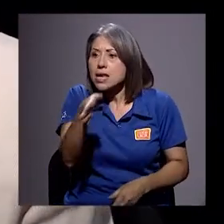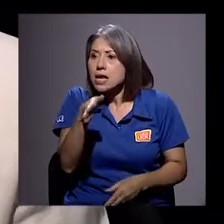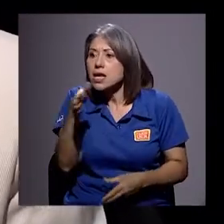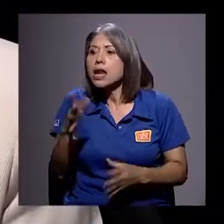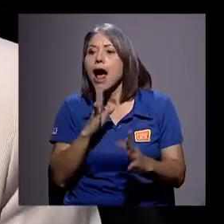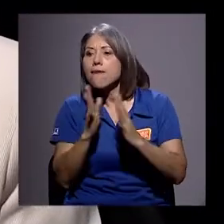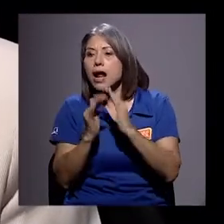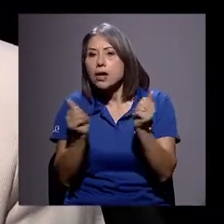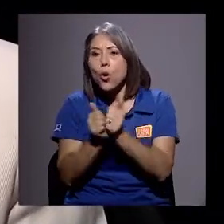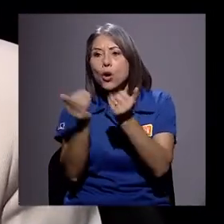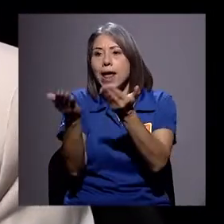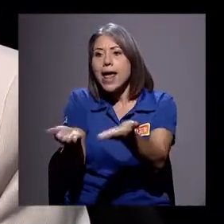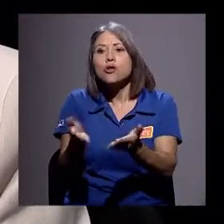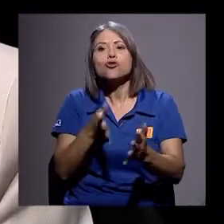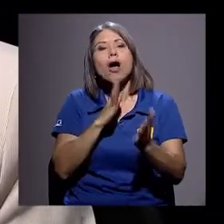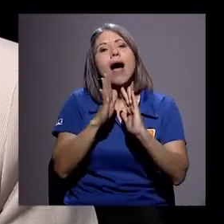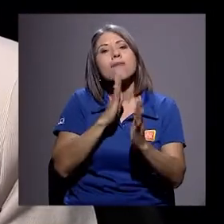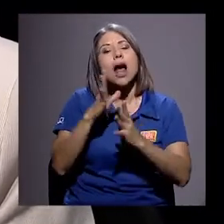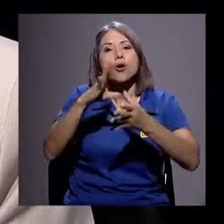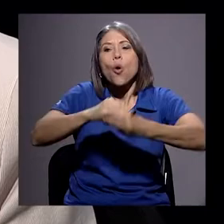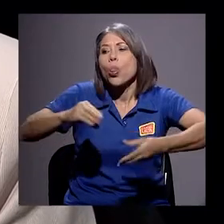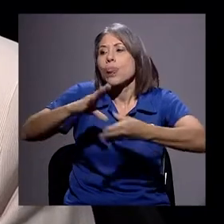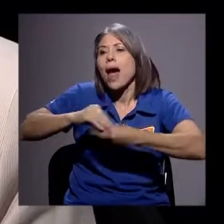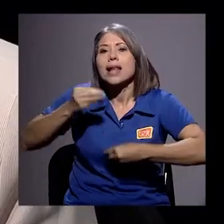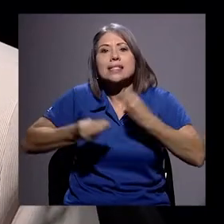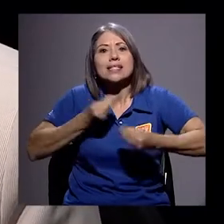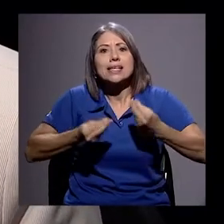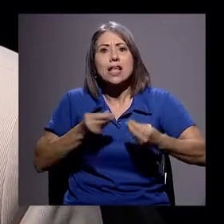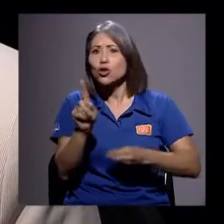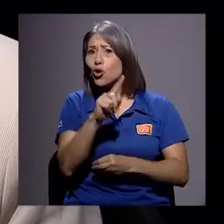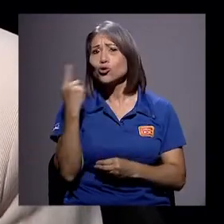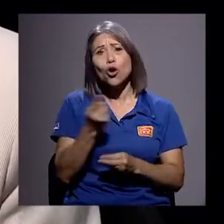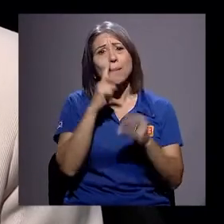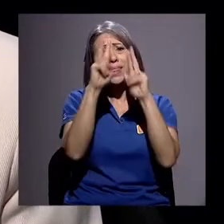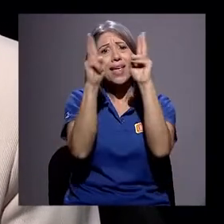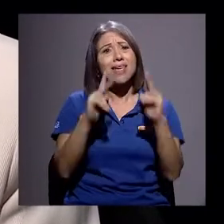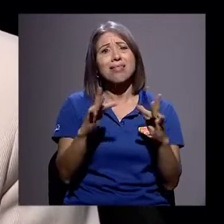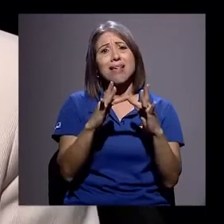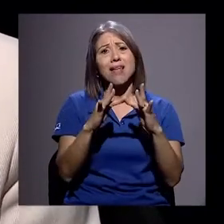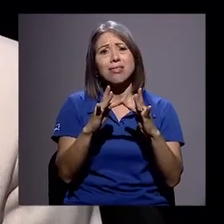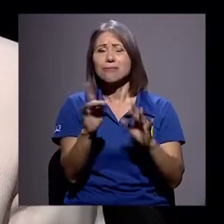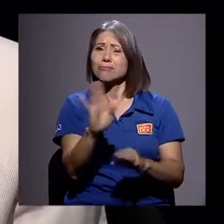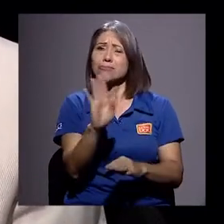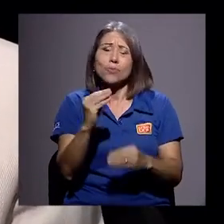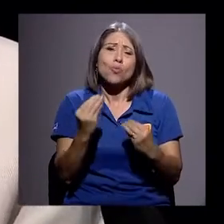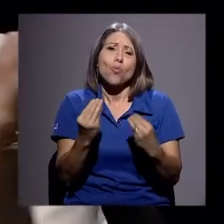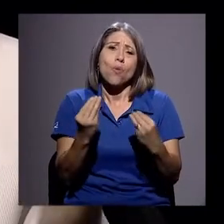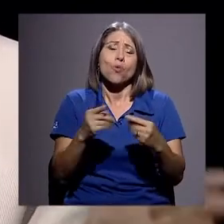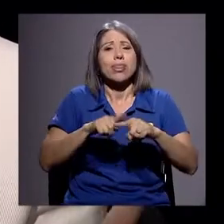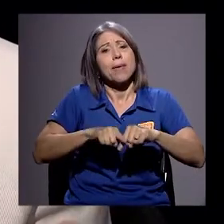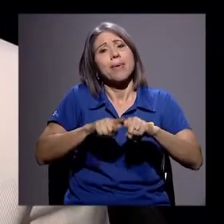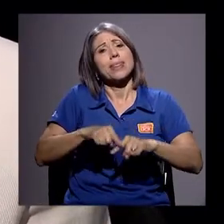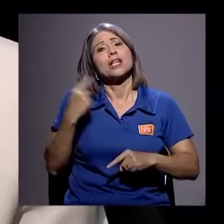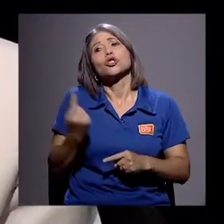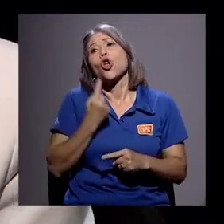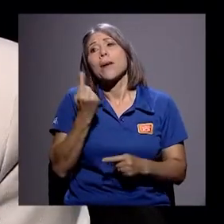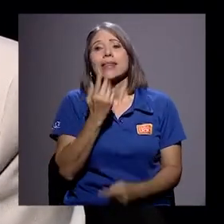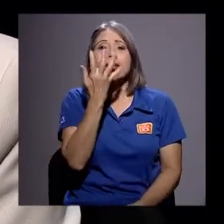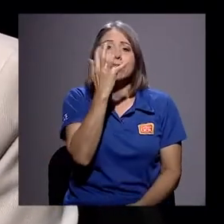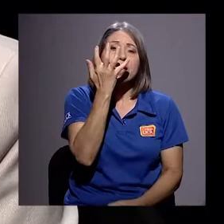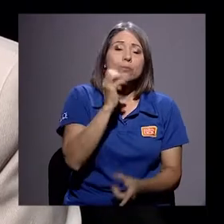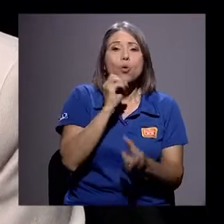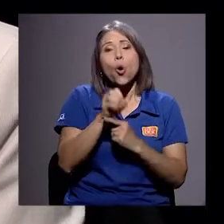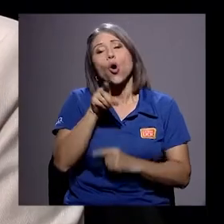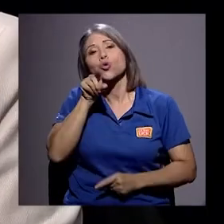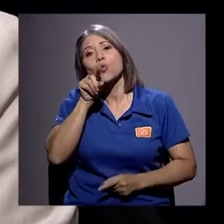haciendo y no solo a través de redes sociales no es posible que dependemos sólo de que un diputado o una diputada tengan una cuenta de facebook o una